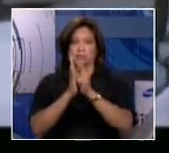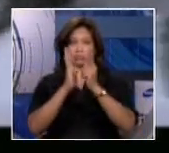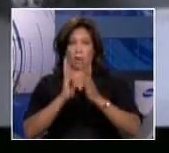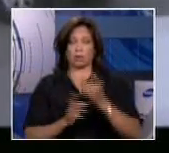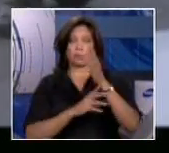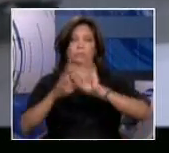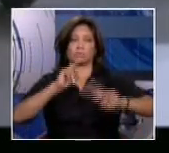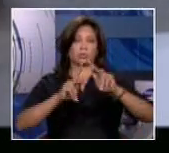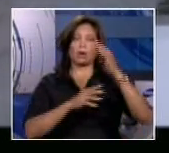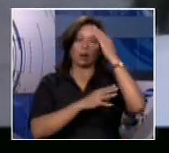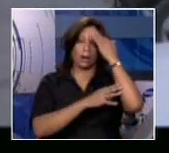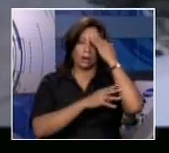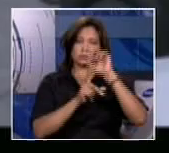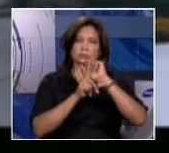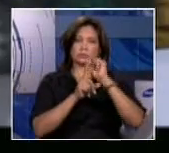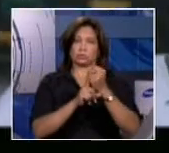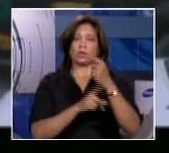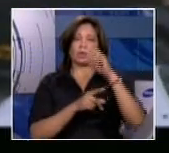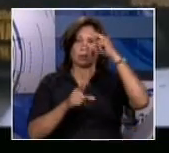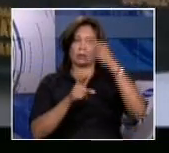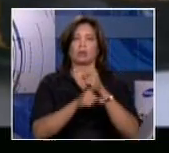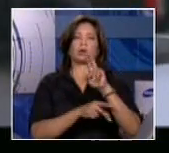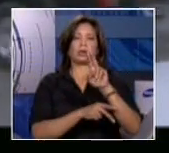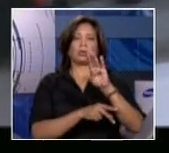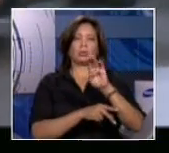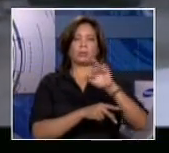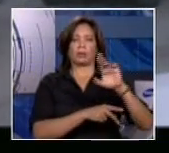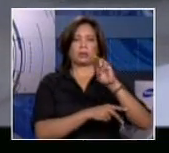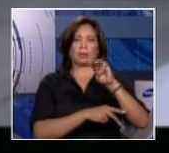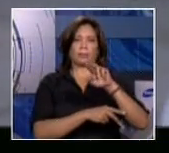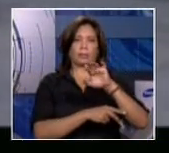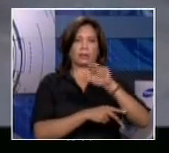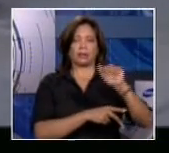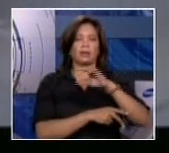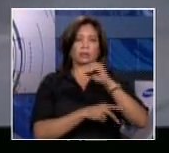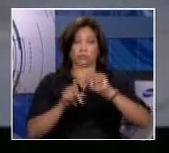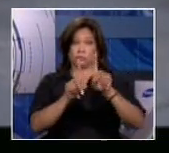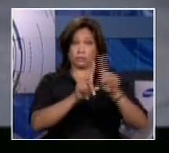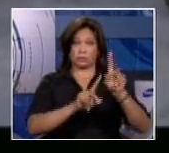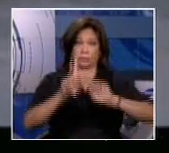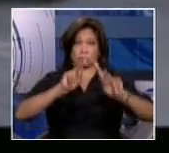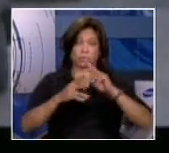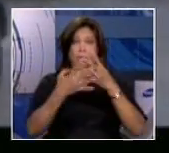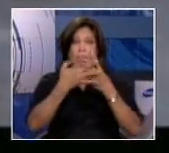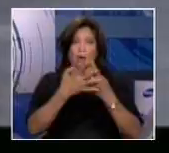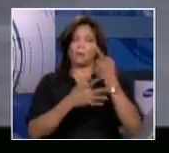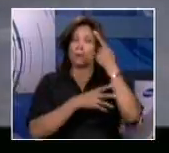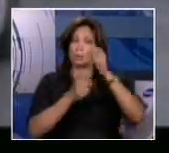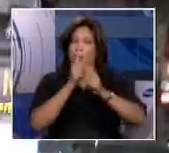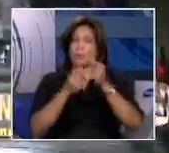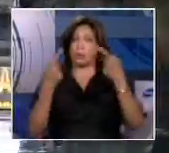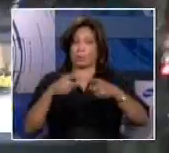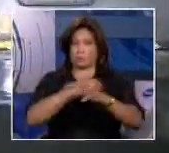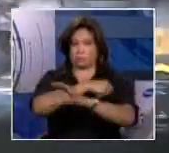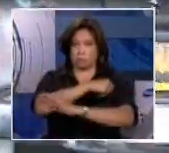y personas que conocen el caso de los hermanos Uber y Ángel María Buitrago y los diferentes apresados por el tema de narcotráfico